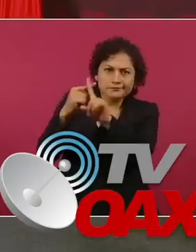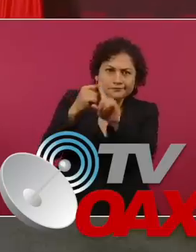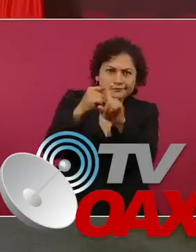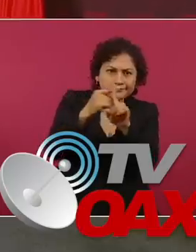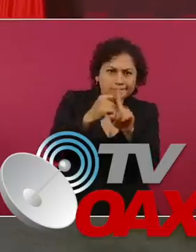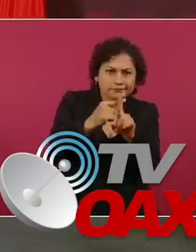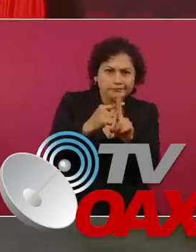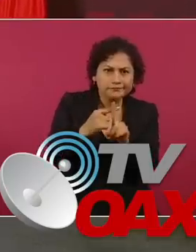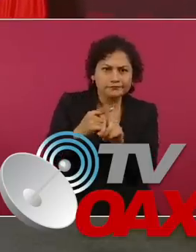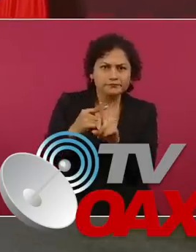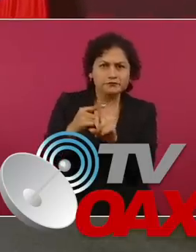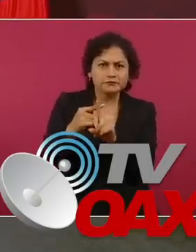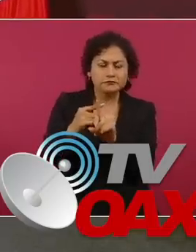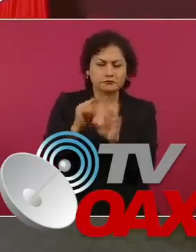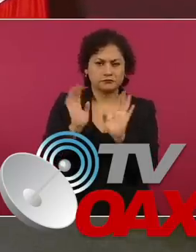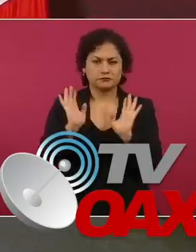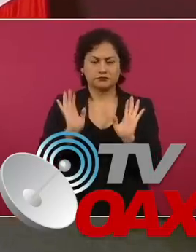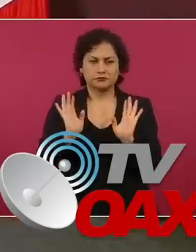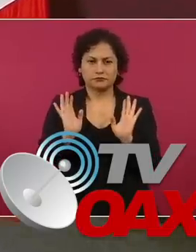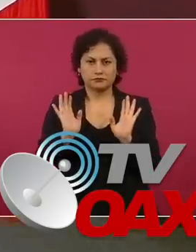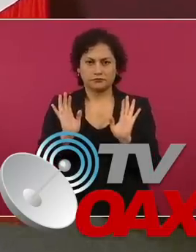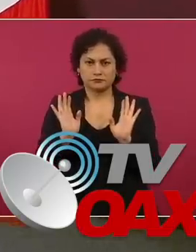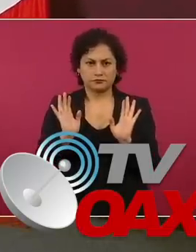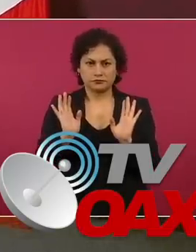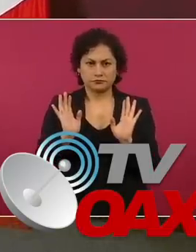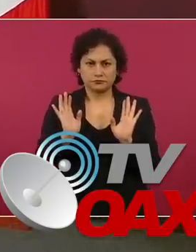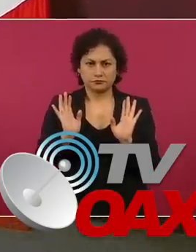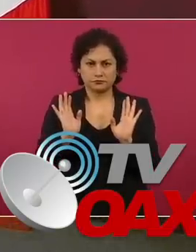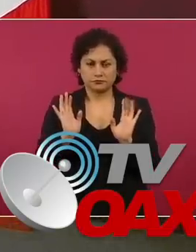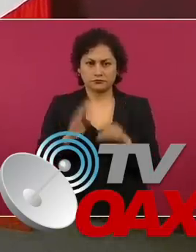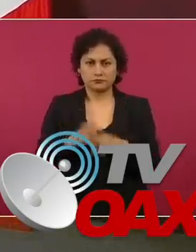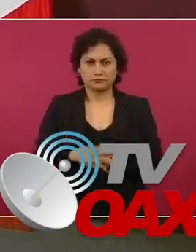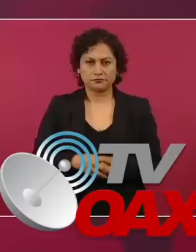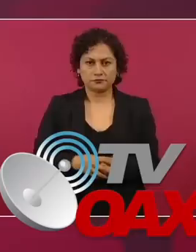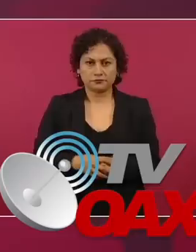nos informaron de que lo hayan